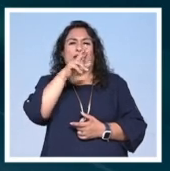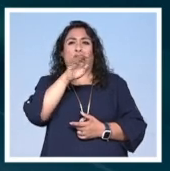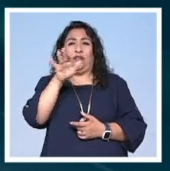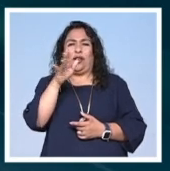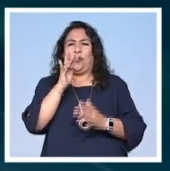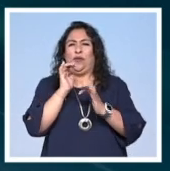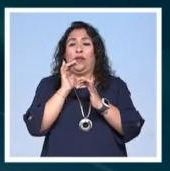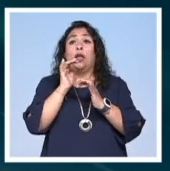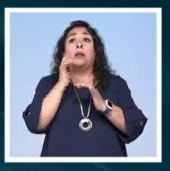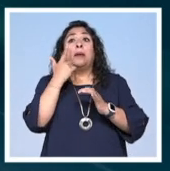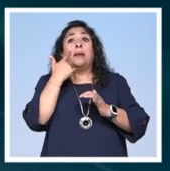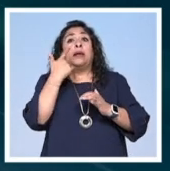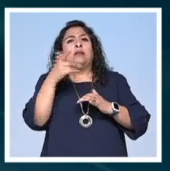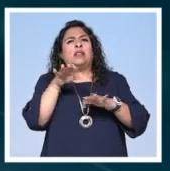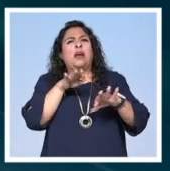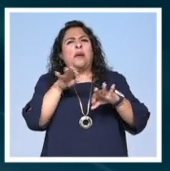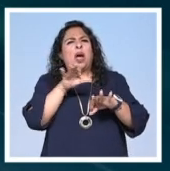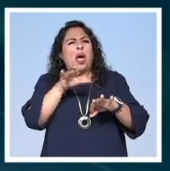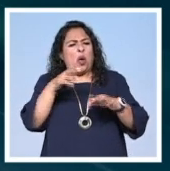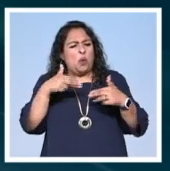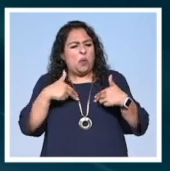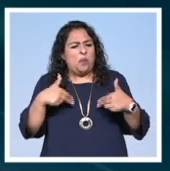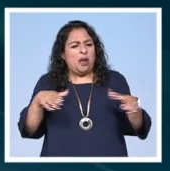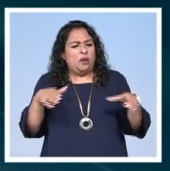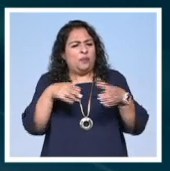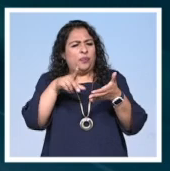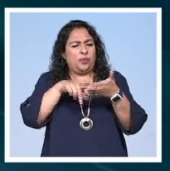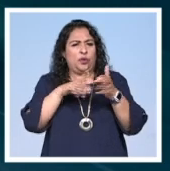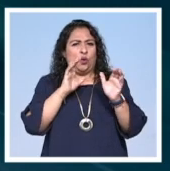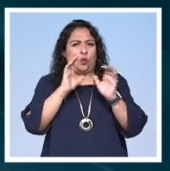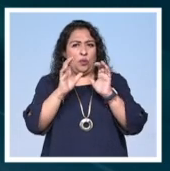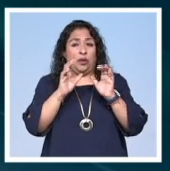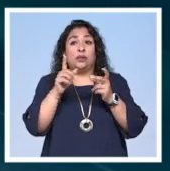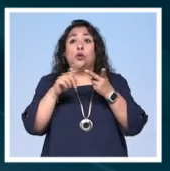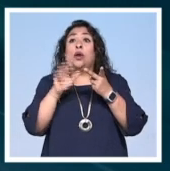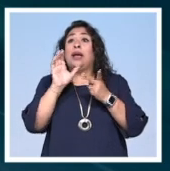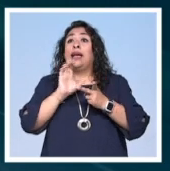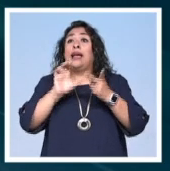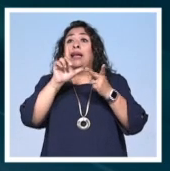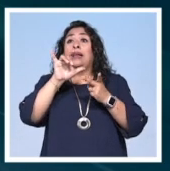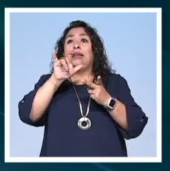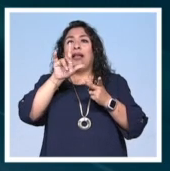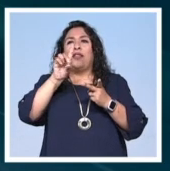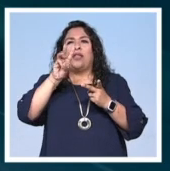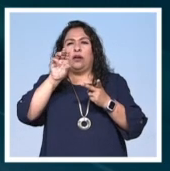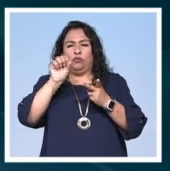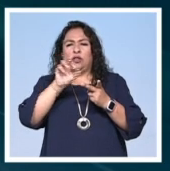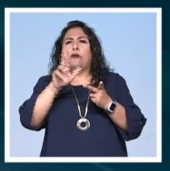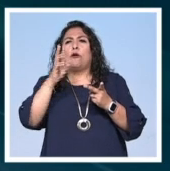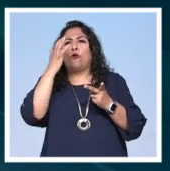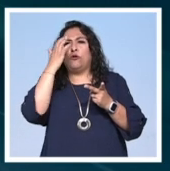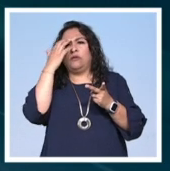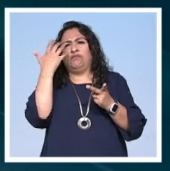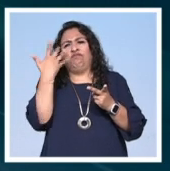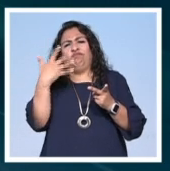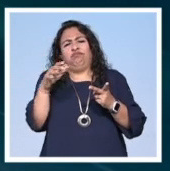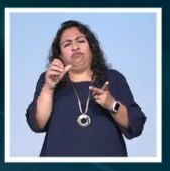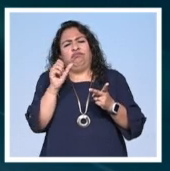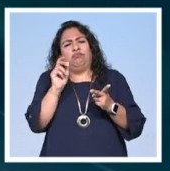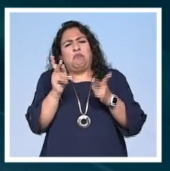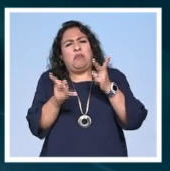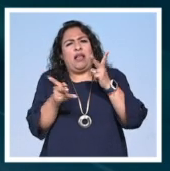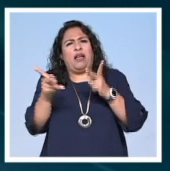periodista su labor de sesgo humanista en la comunicación la cantante Lila Downs también reconoció el don de conversación